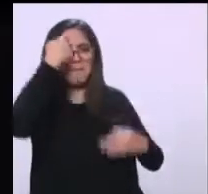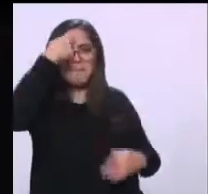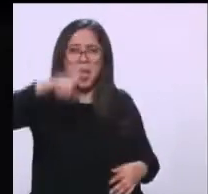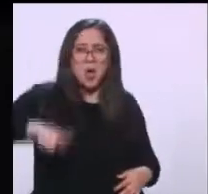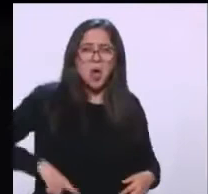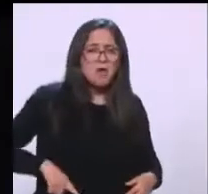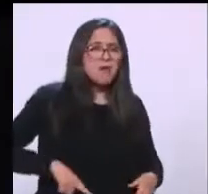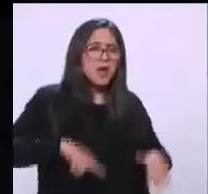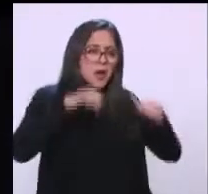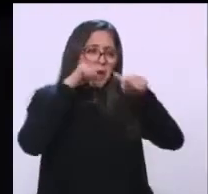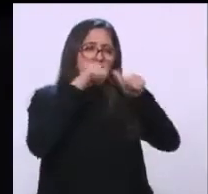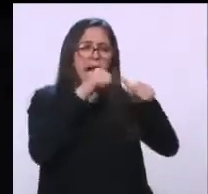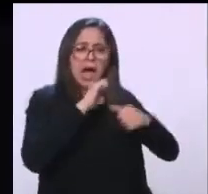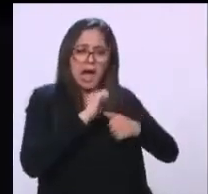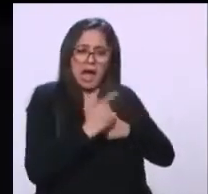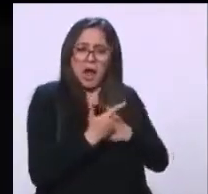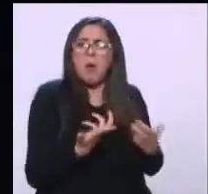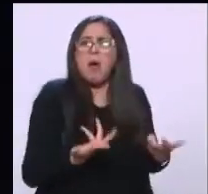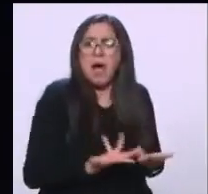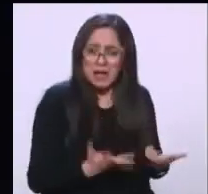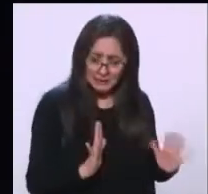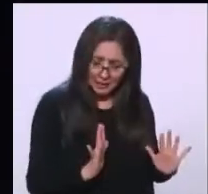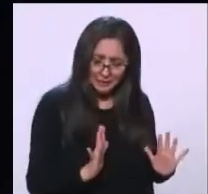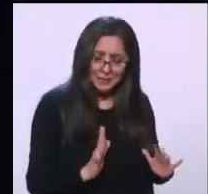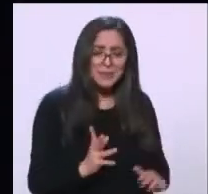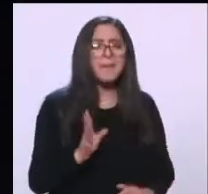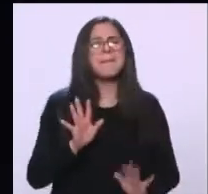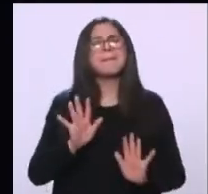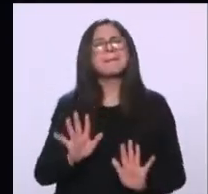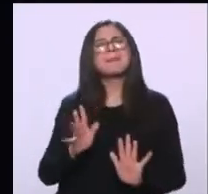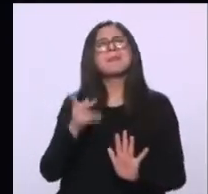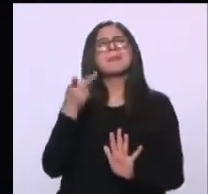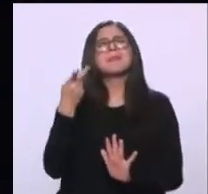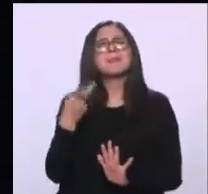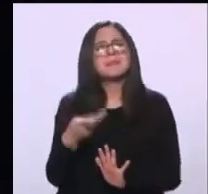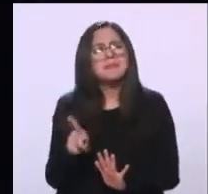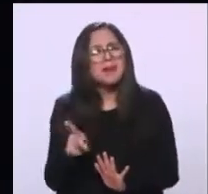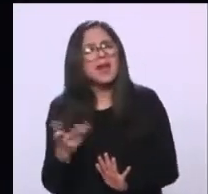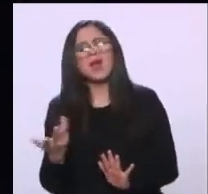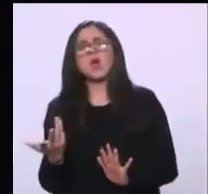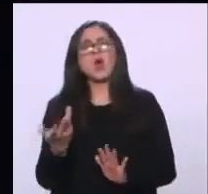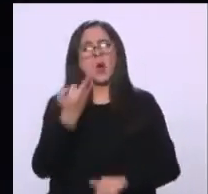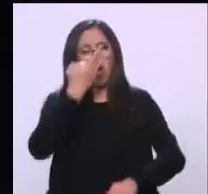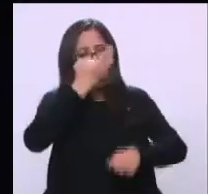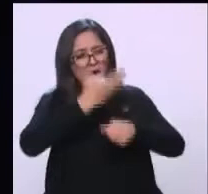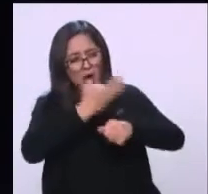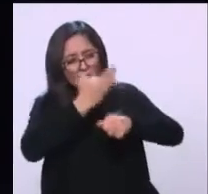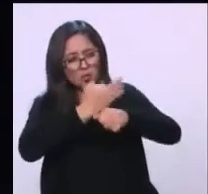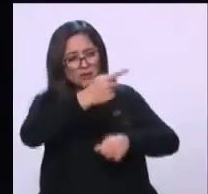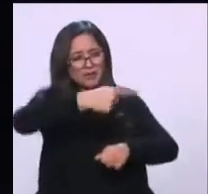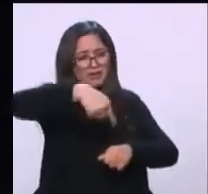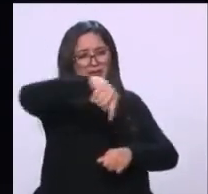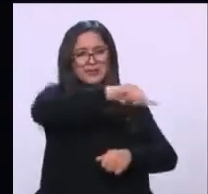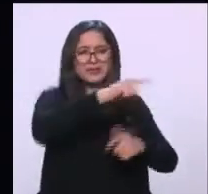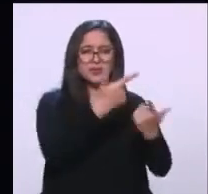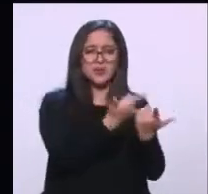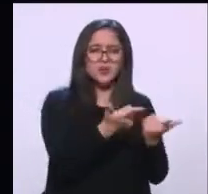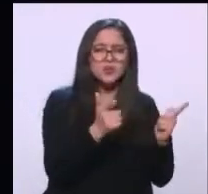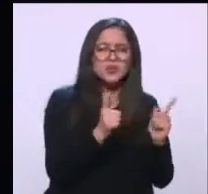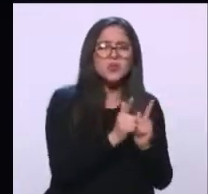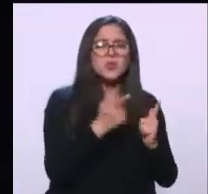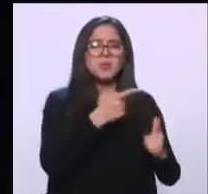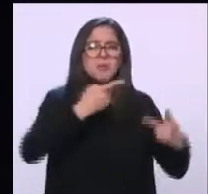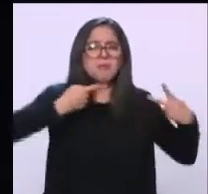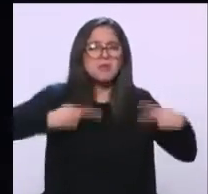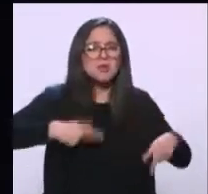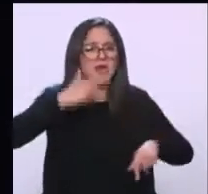ahí. Pero ¿qué tanto está, tal cual como se está conformando, digamos, quienes son voceros